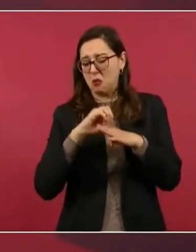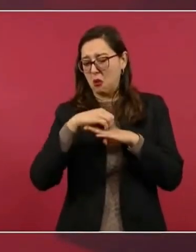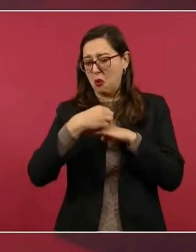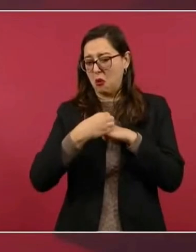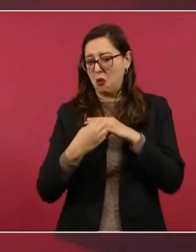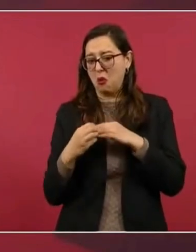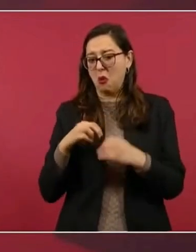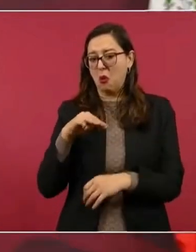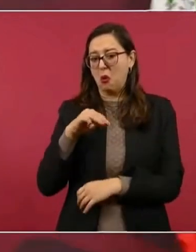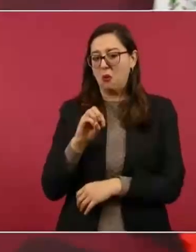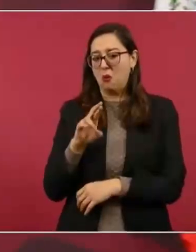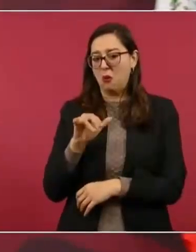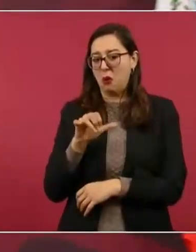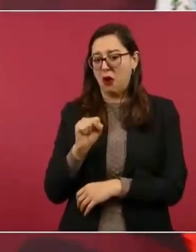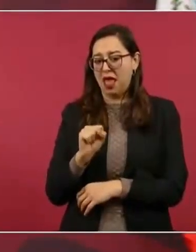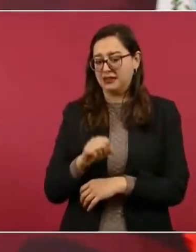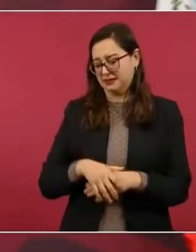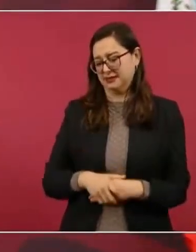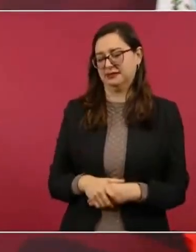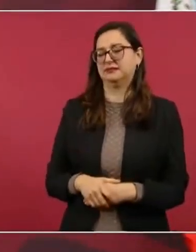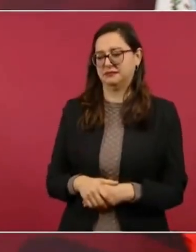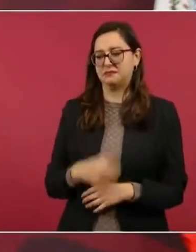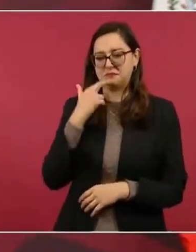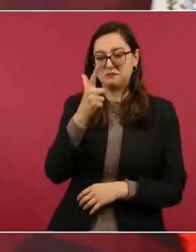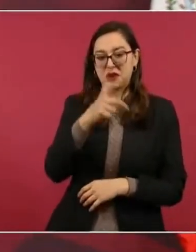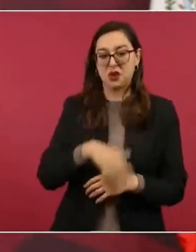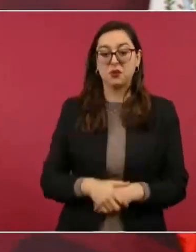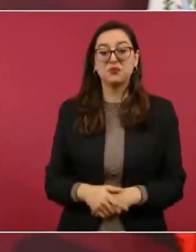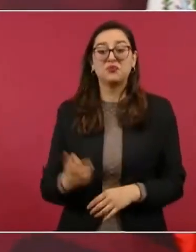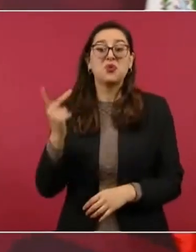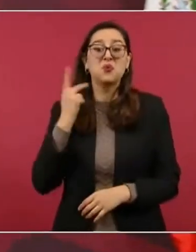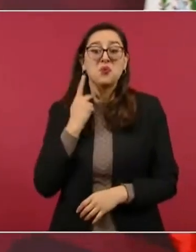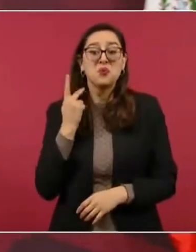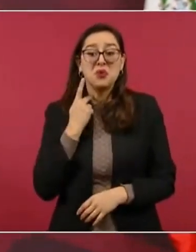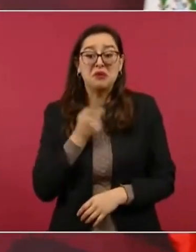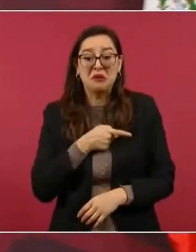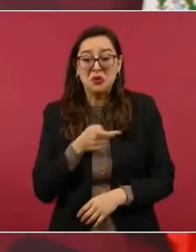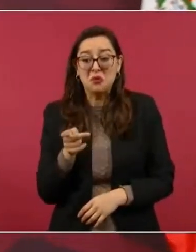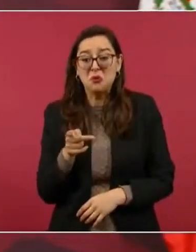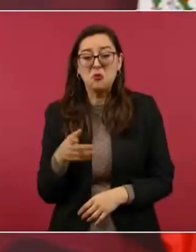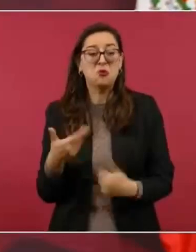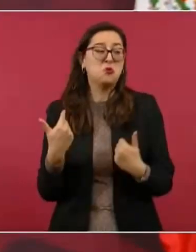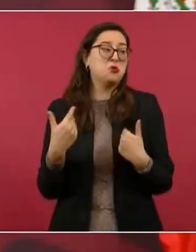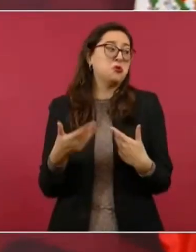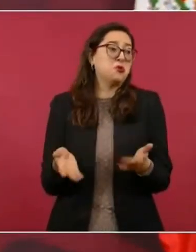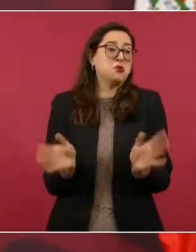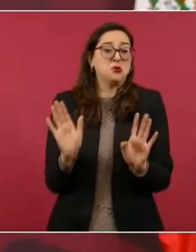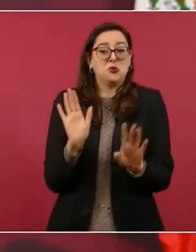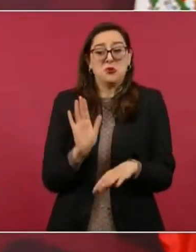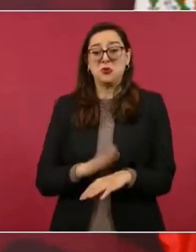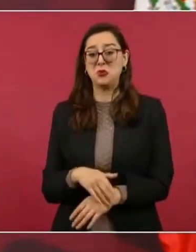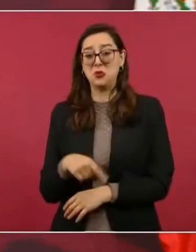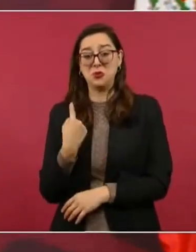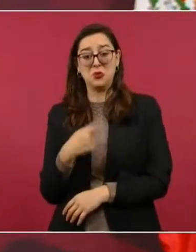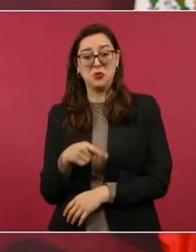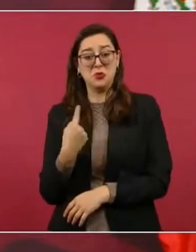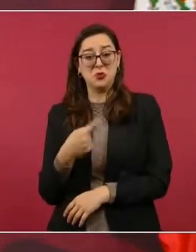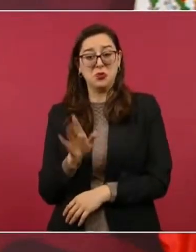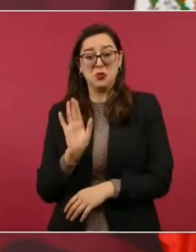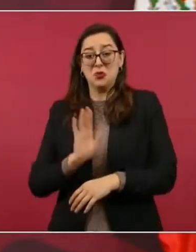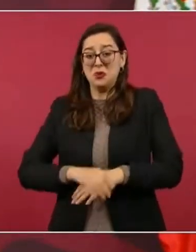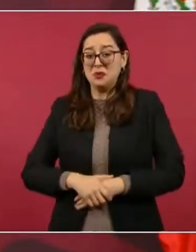decía el alazán tostado. Y político pobre, pobre político. O sea, que para ser